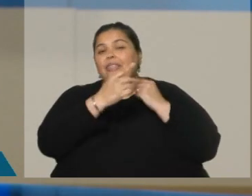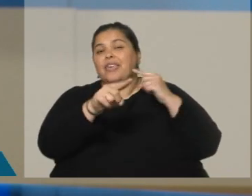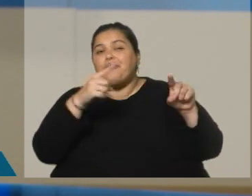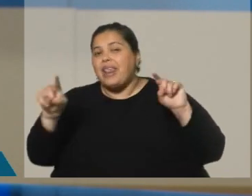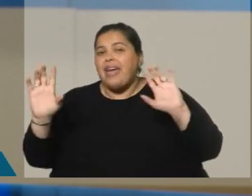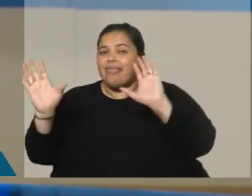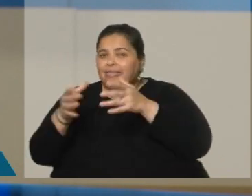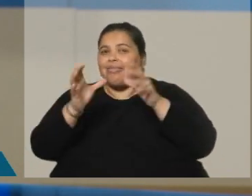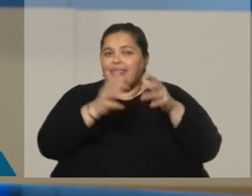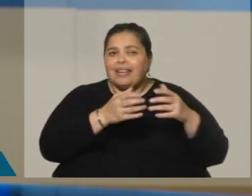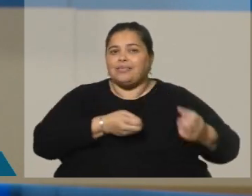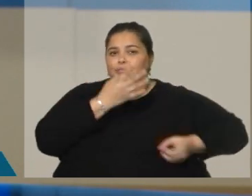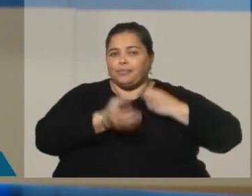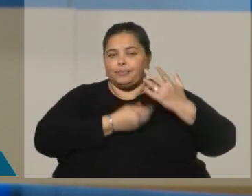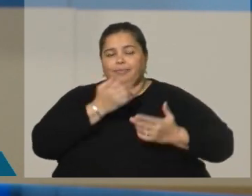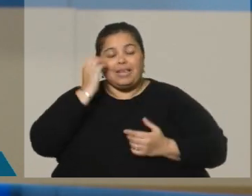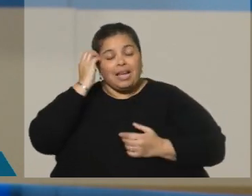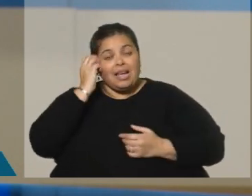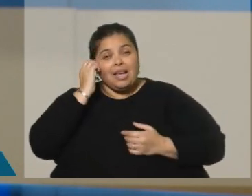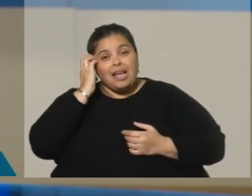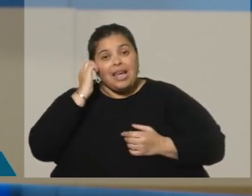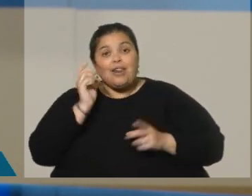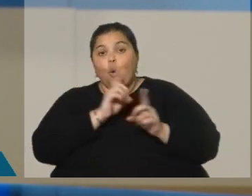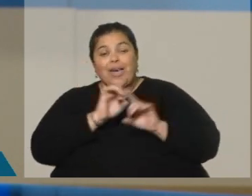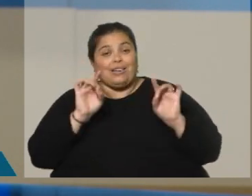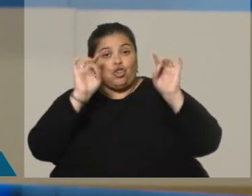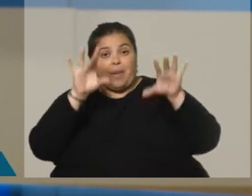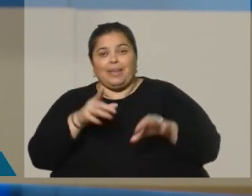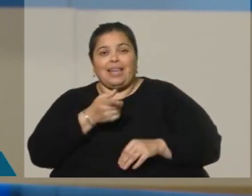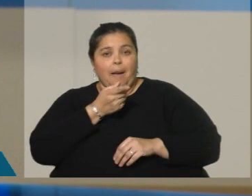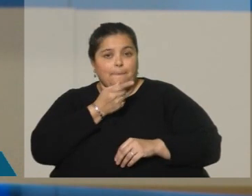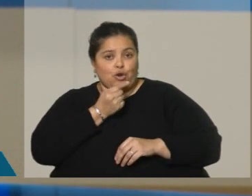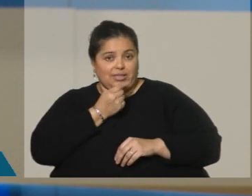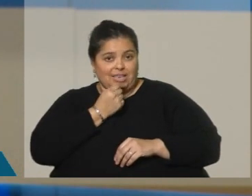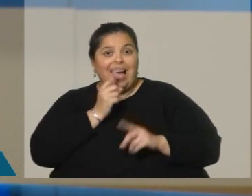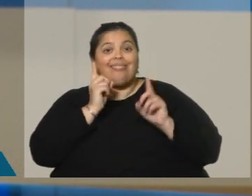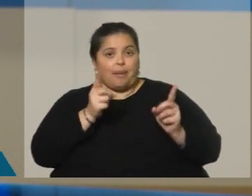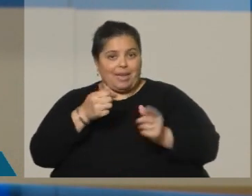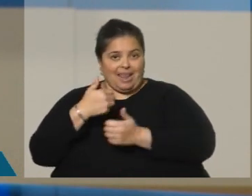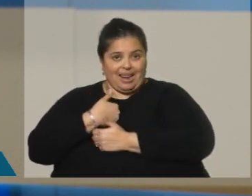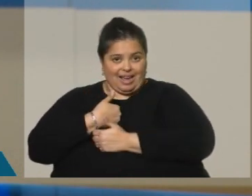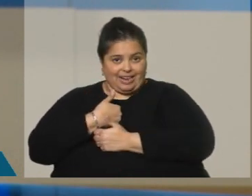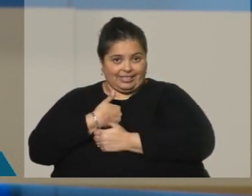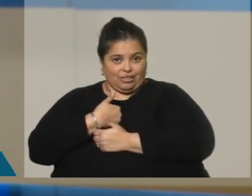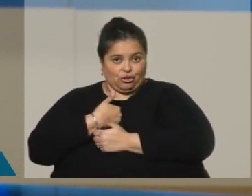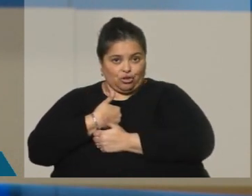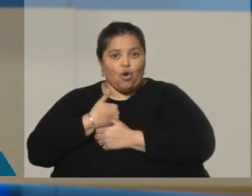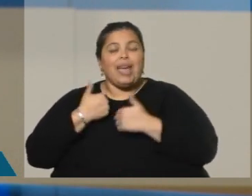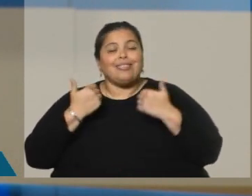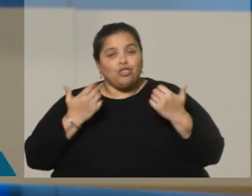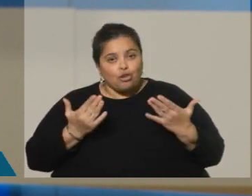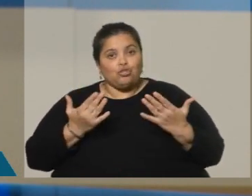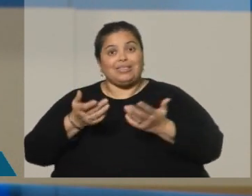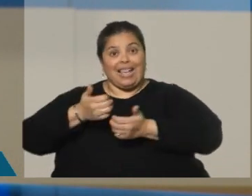a las distintas expresiones de la lucha armada ya no solo la policía sino el ejército y entonces el ejército por